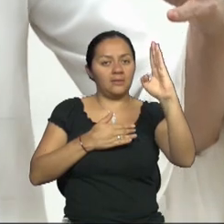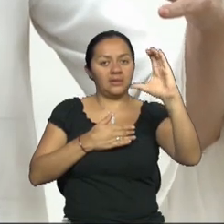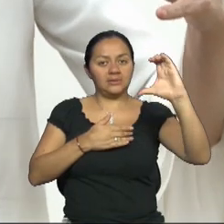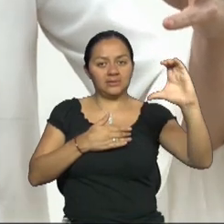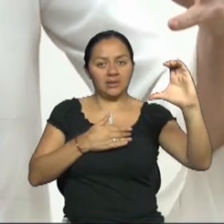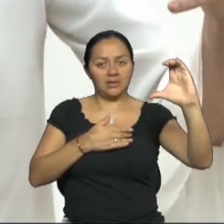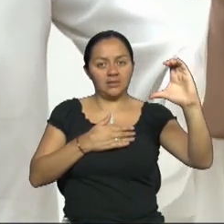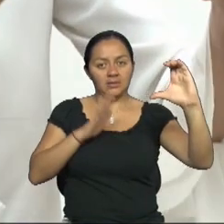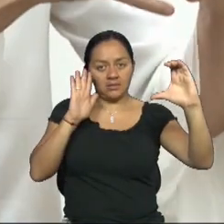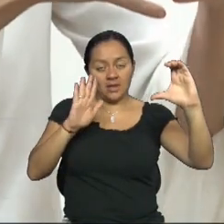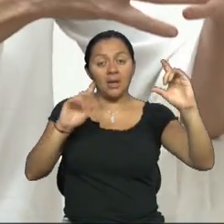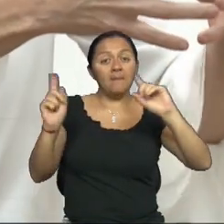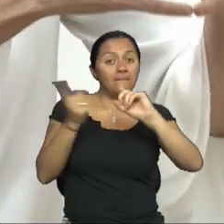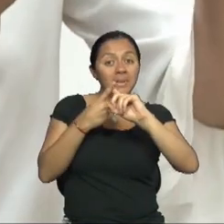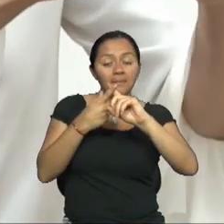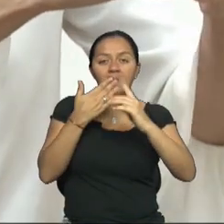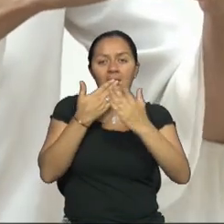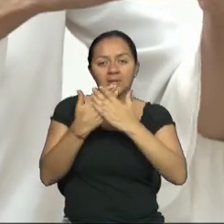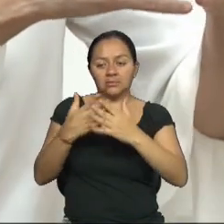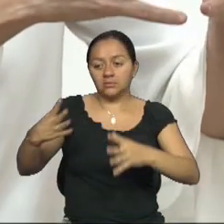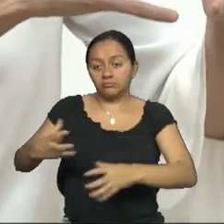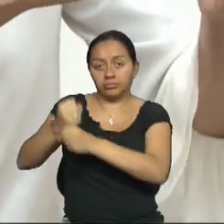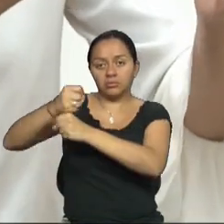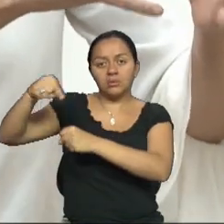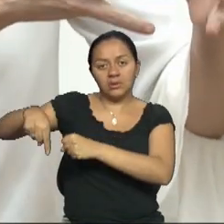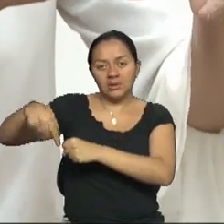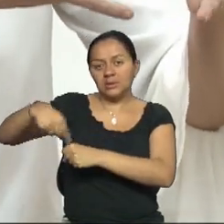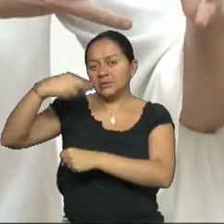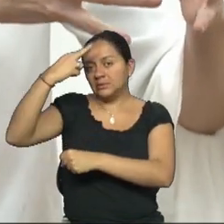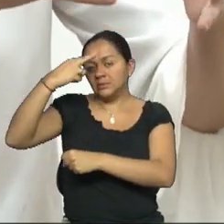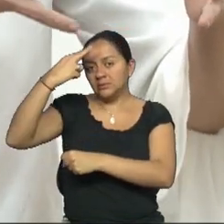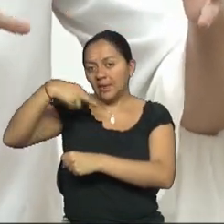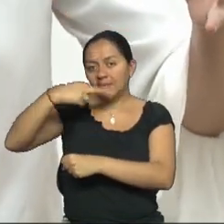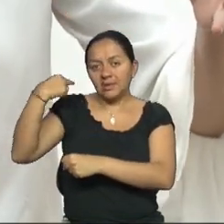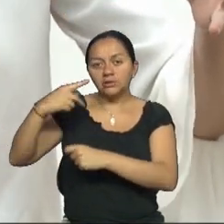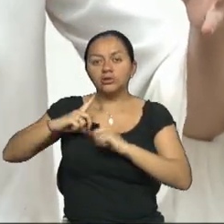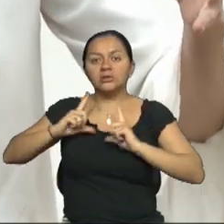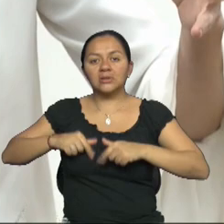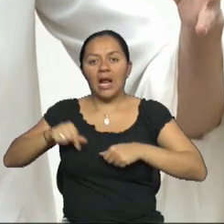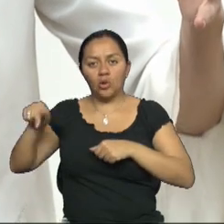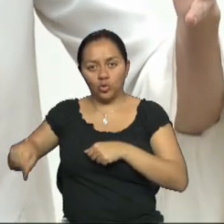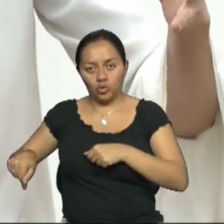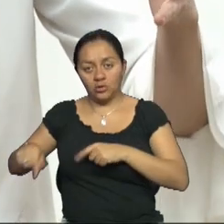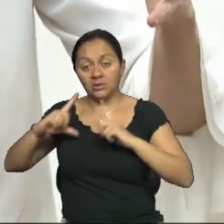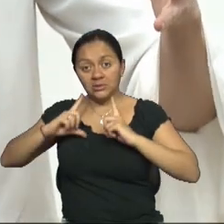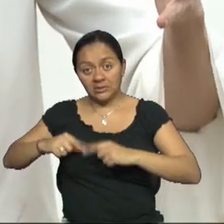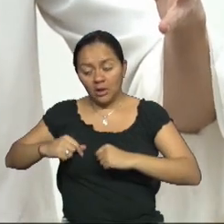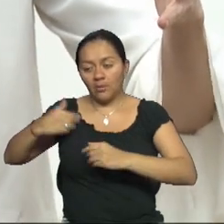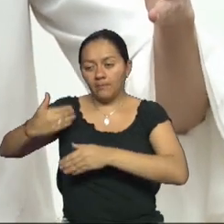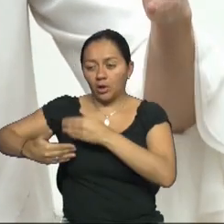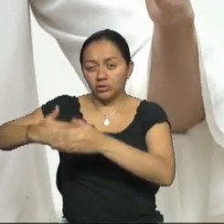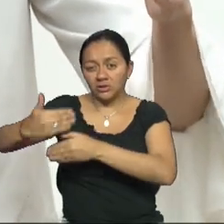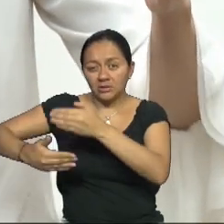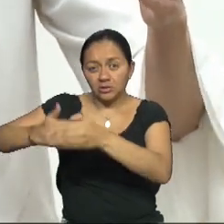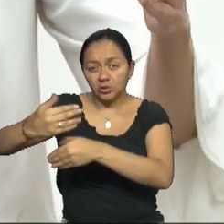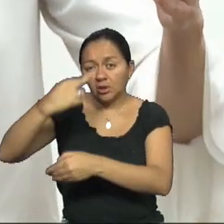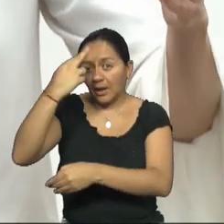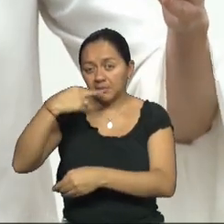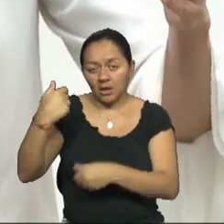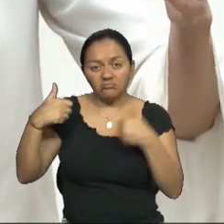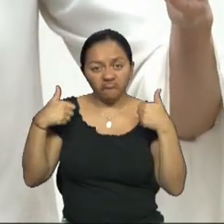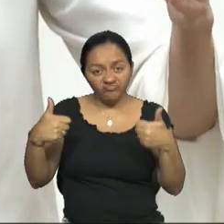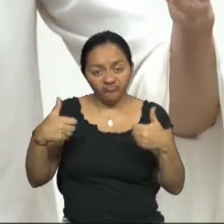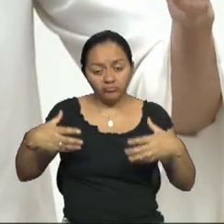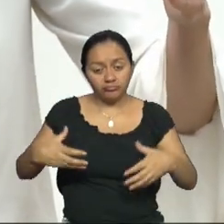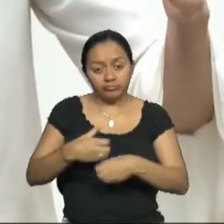salud, desde rehabilitación originada en salud. Personas pasan por un proceso de rehabilitación en el que, a